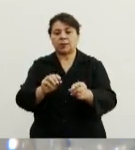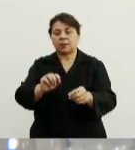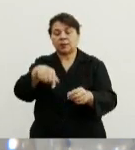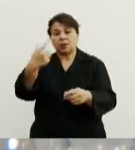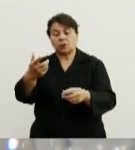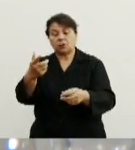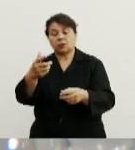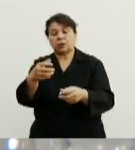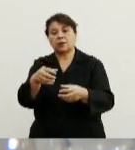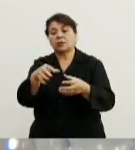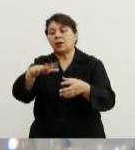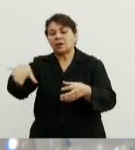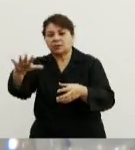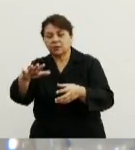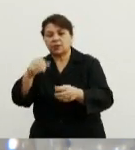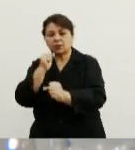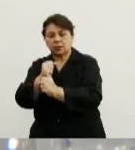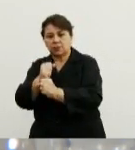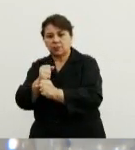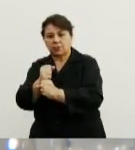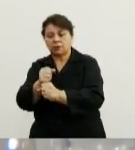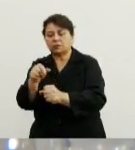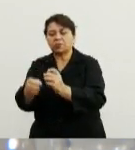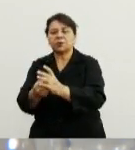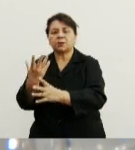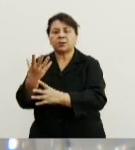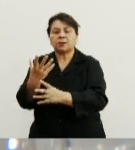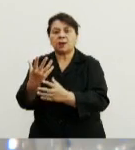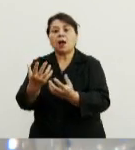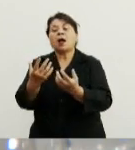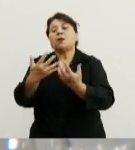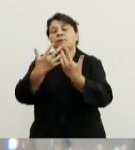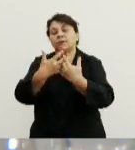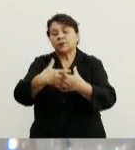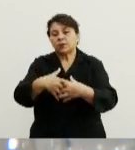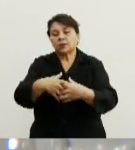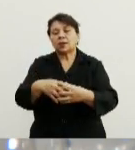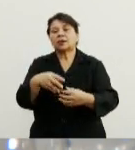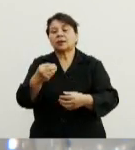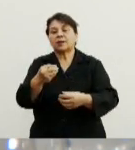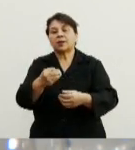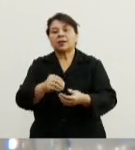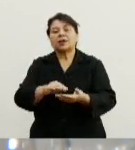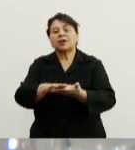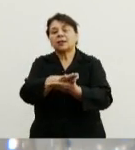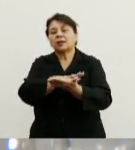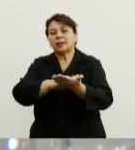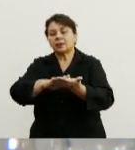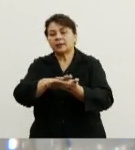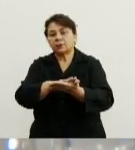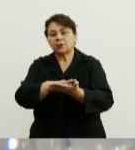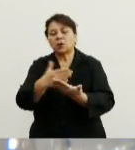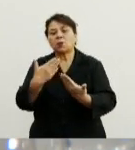otros espacios de trabajo se ha podido realizar el análisis y análisis de la situación que